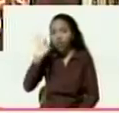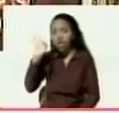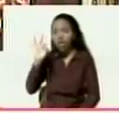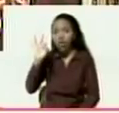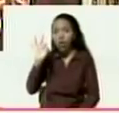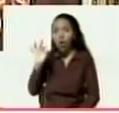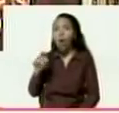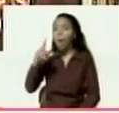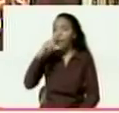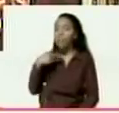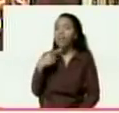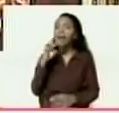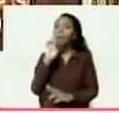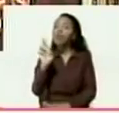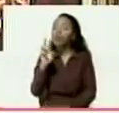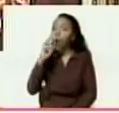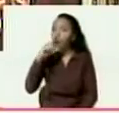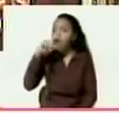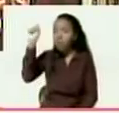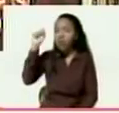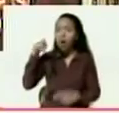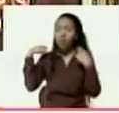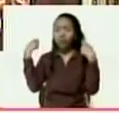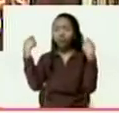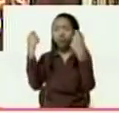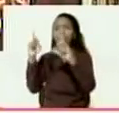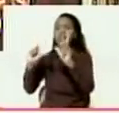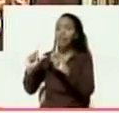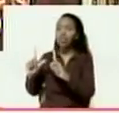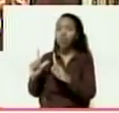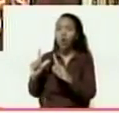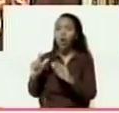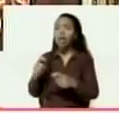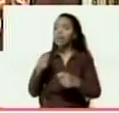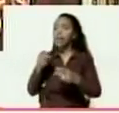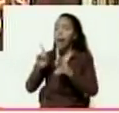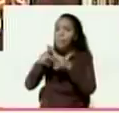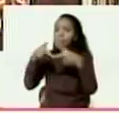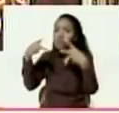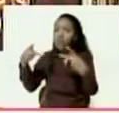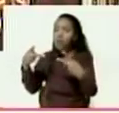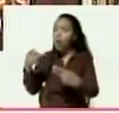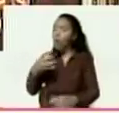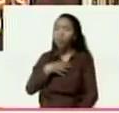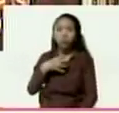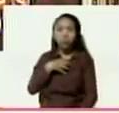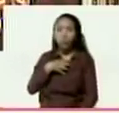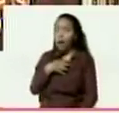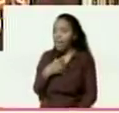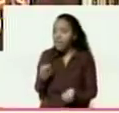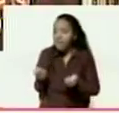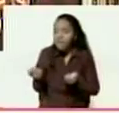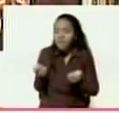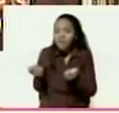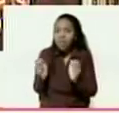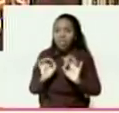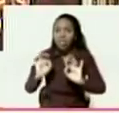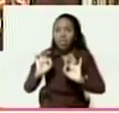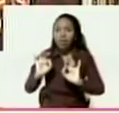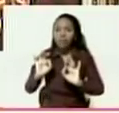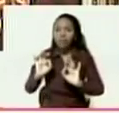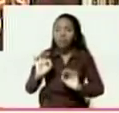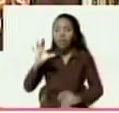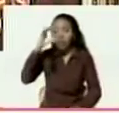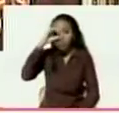Moro. Por mucha campaña que haga la televisión, la prensa, no pueden manipular. Delcy